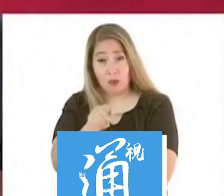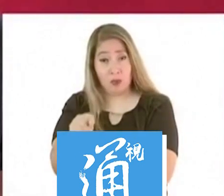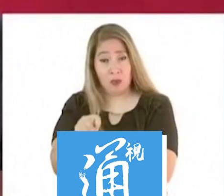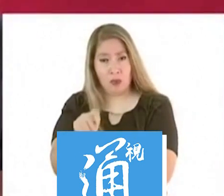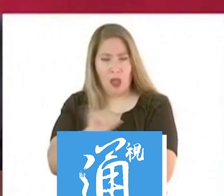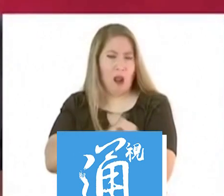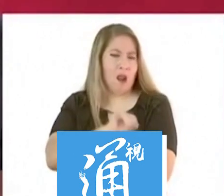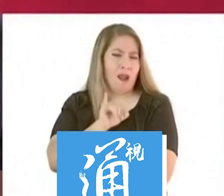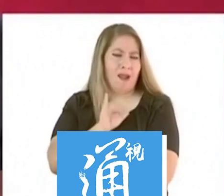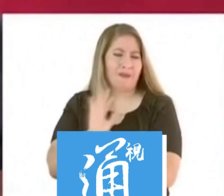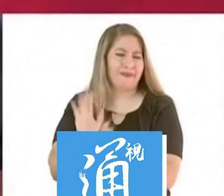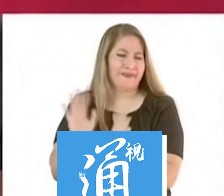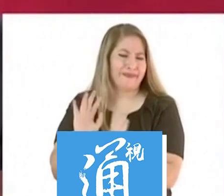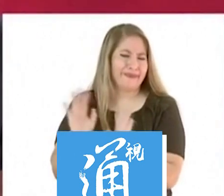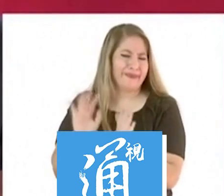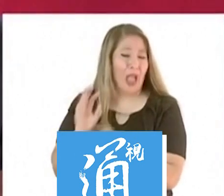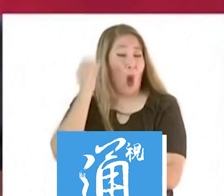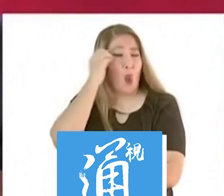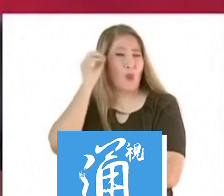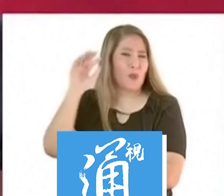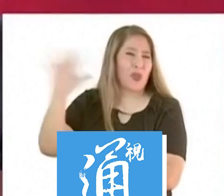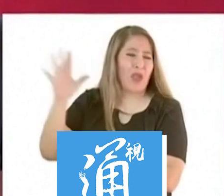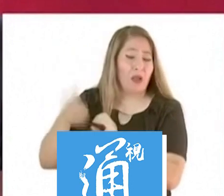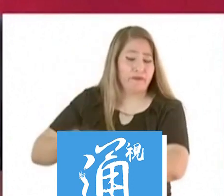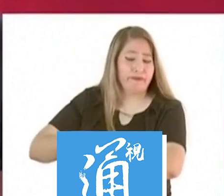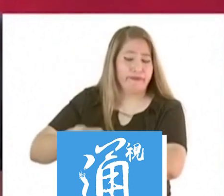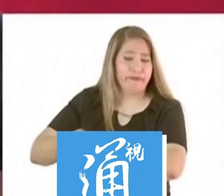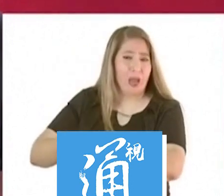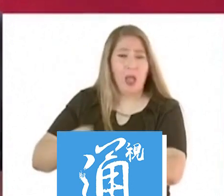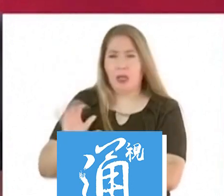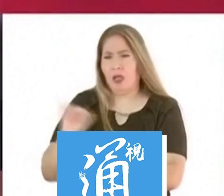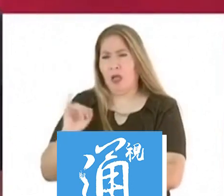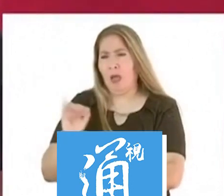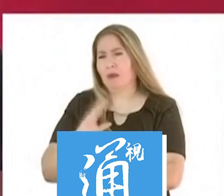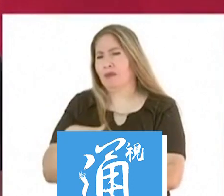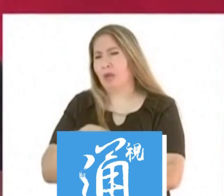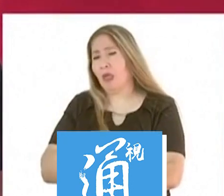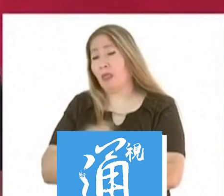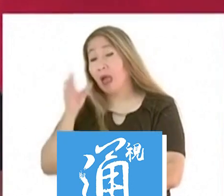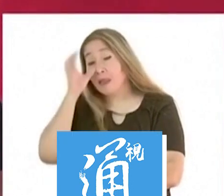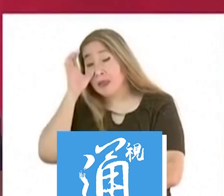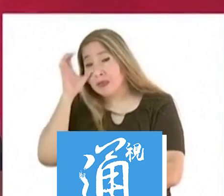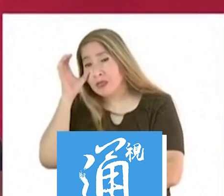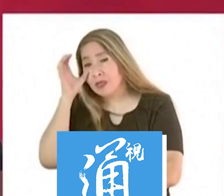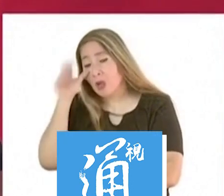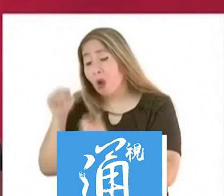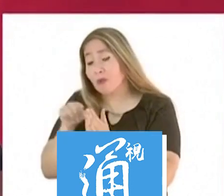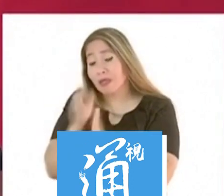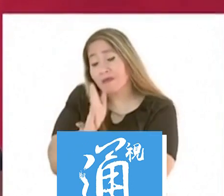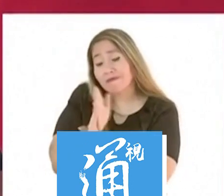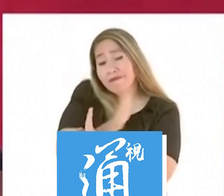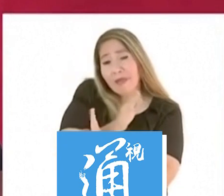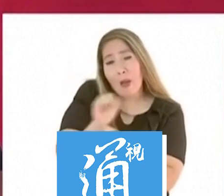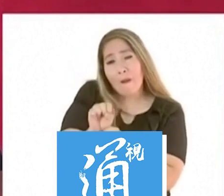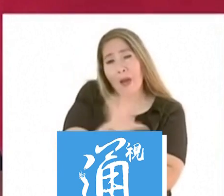Nunca vamos a olvidar la fraternidad de China en los meses amargos y angustiosos